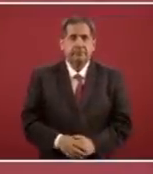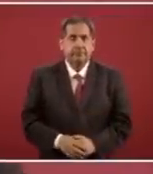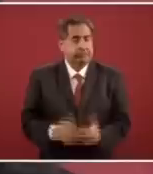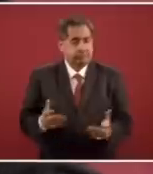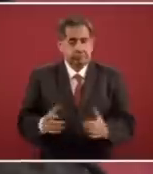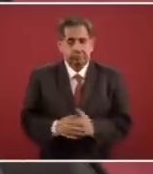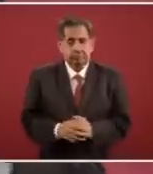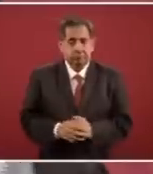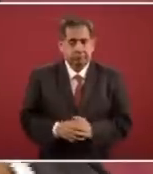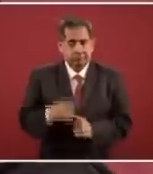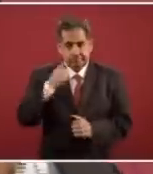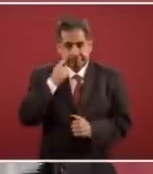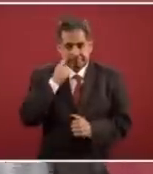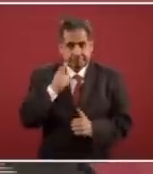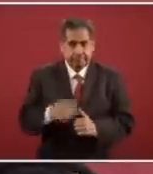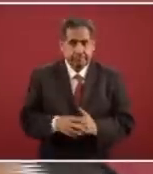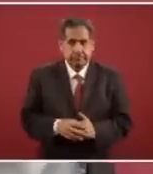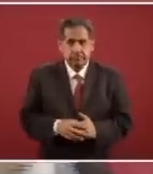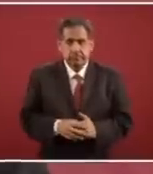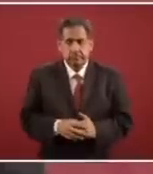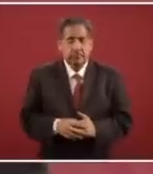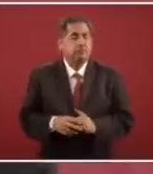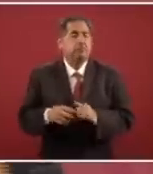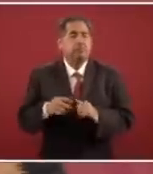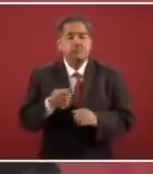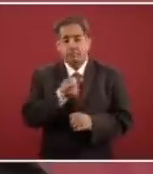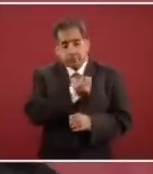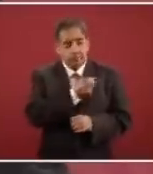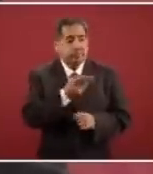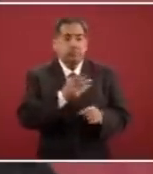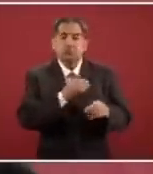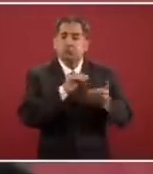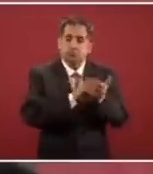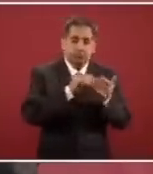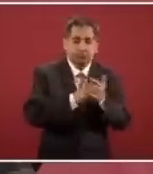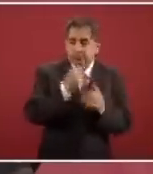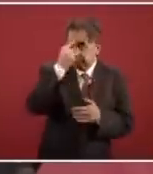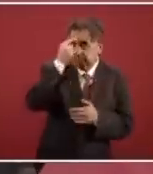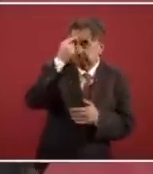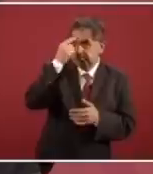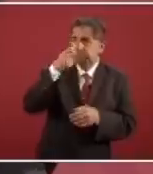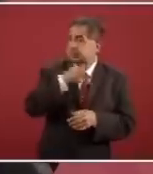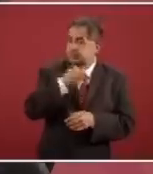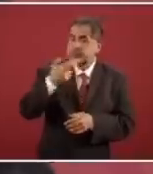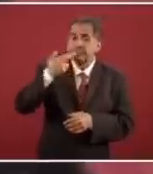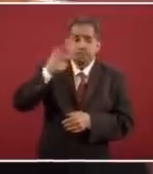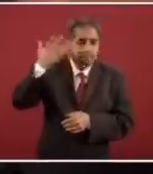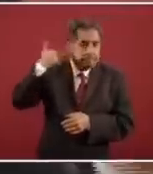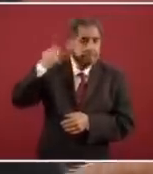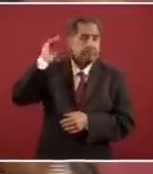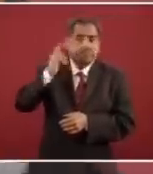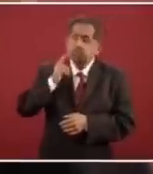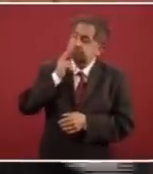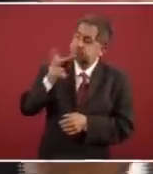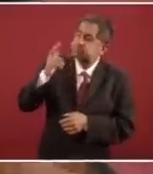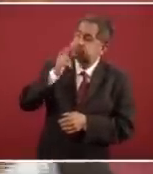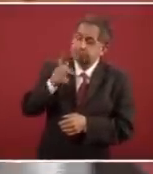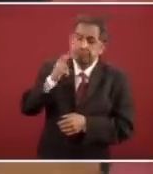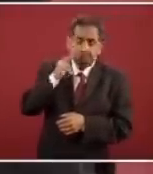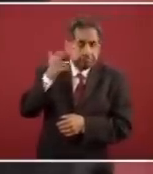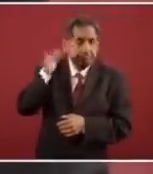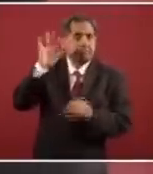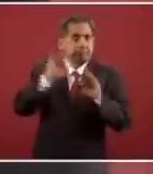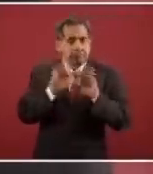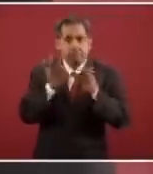Porque todavía hay quienes insisten en que esa era la opción, esa